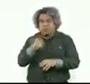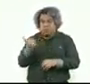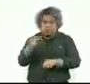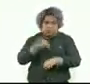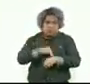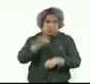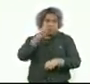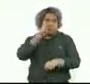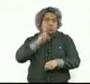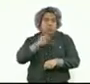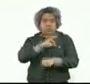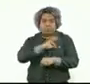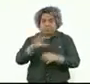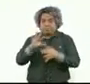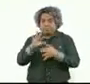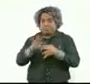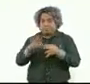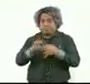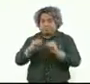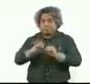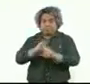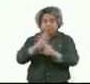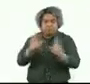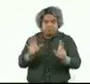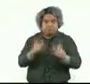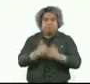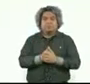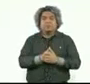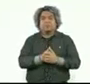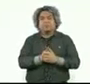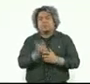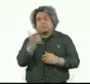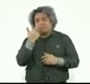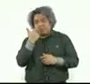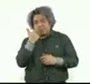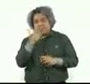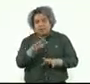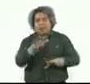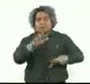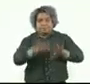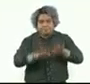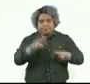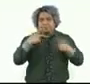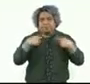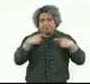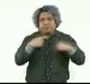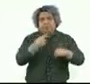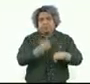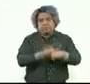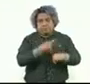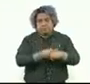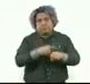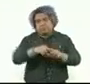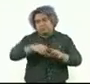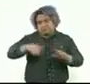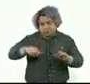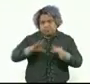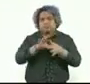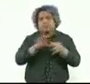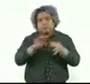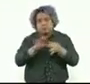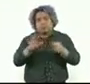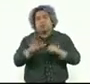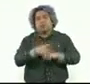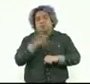León. Ya en casos particulares clínicos, como hemos señalado, y por eso es tan importante el programa de Salud